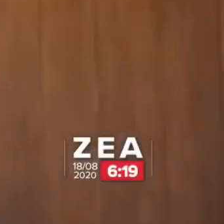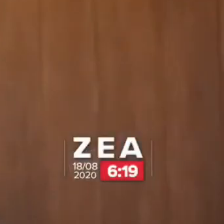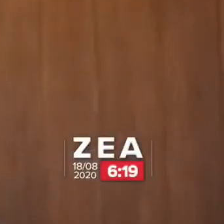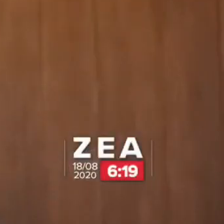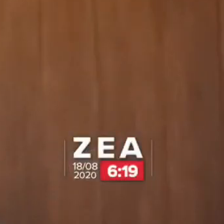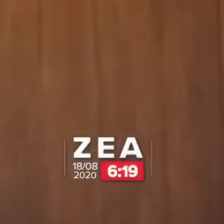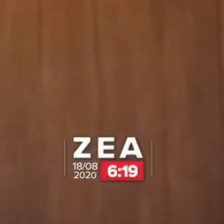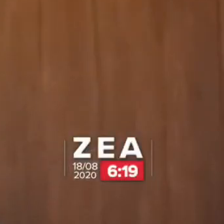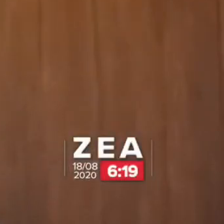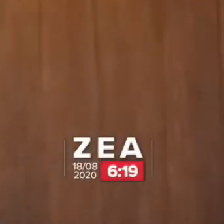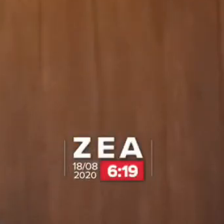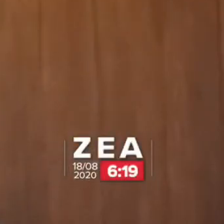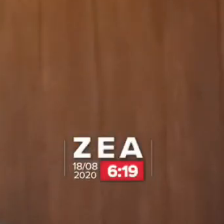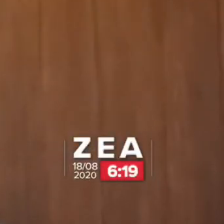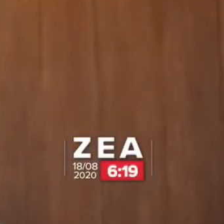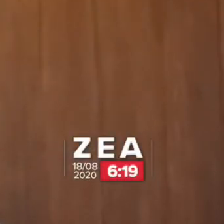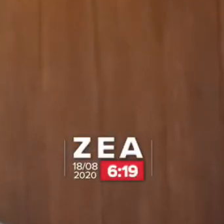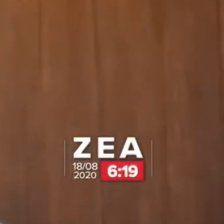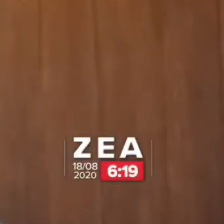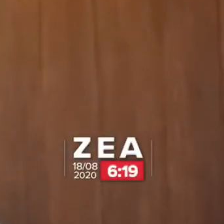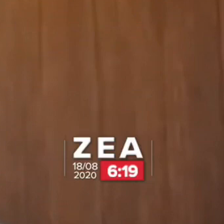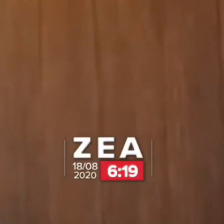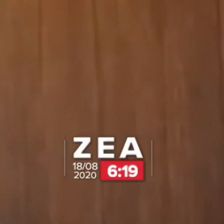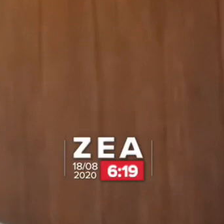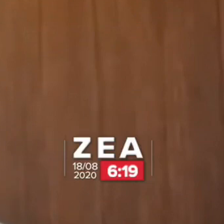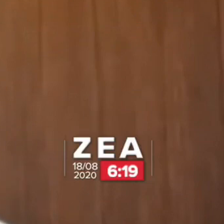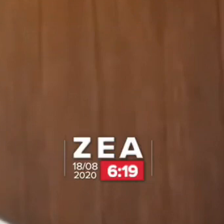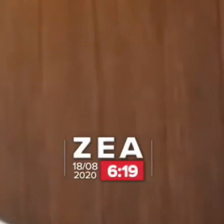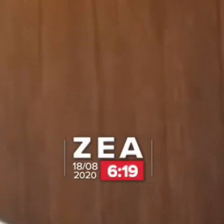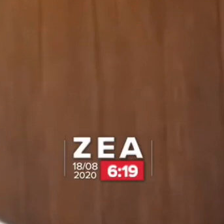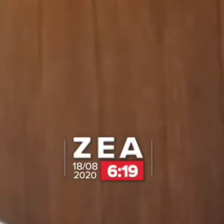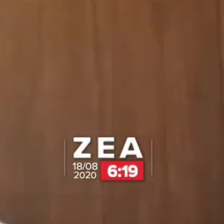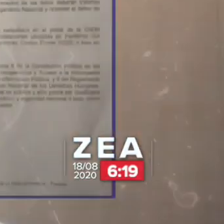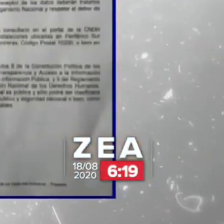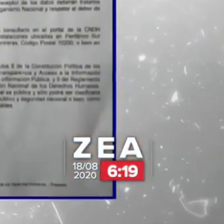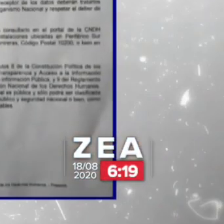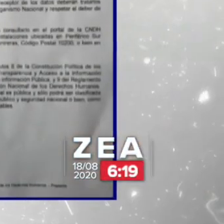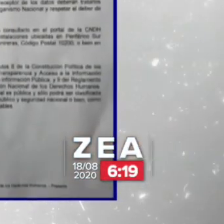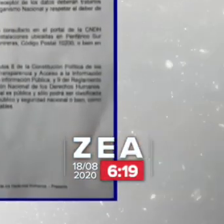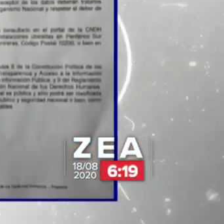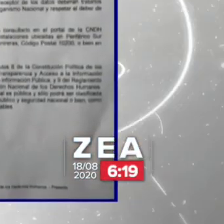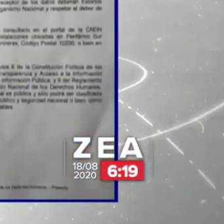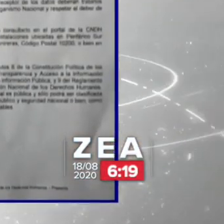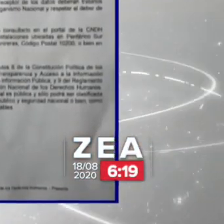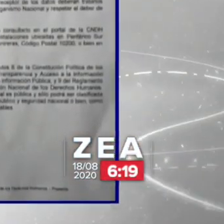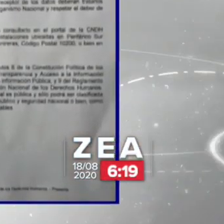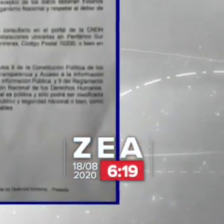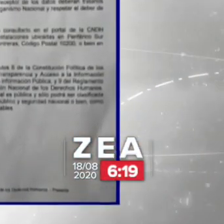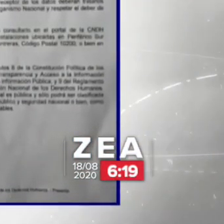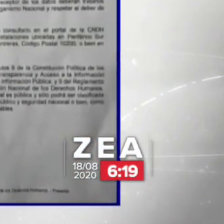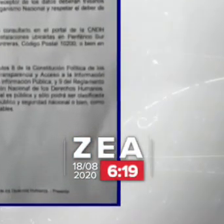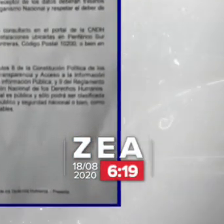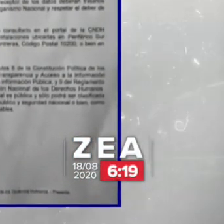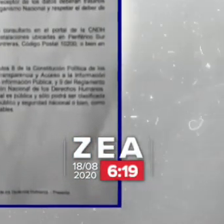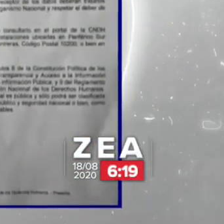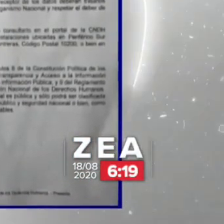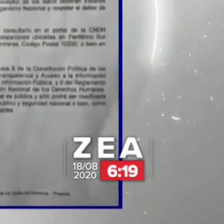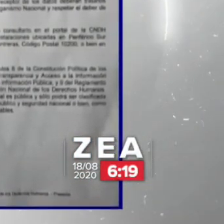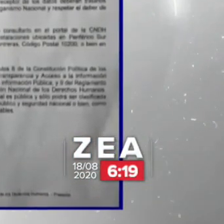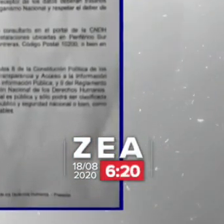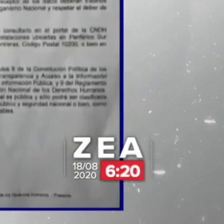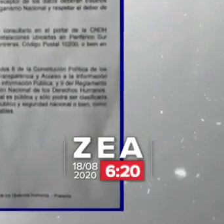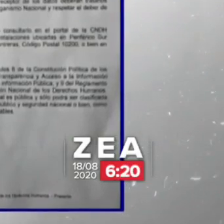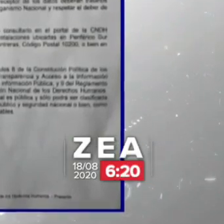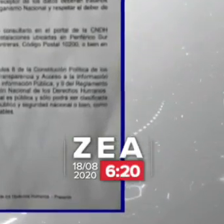del subsecretario de Prevención y Promoción de la Salud, Hugo López-Gatell, por las decisiones tomadas en torno a la Estrategia Nacional en contra del